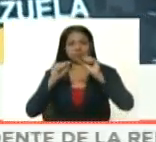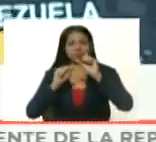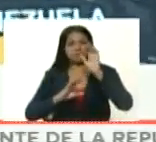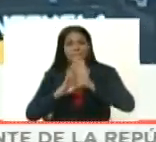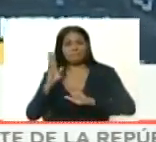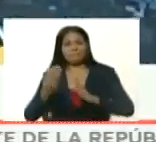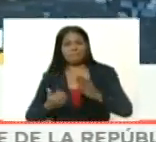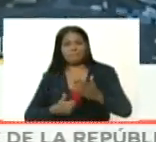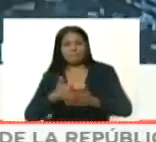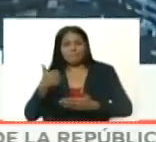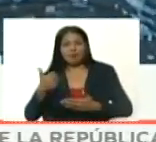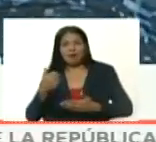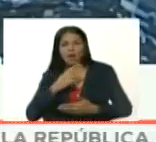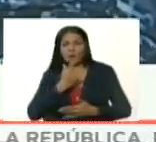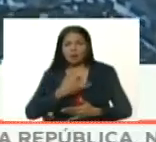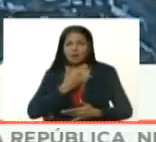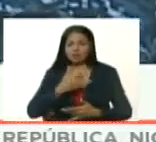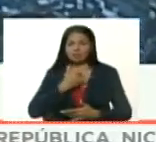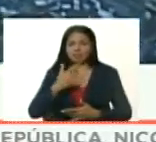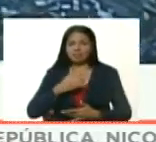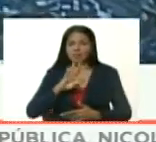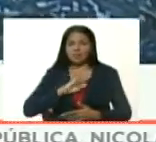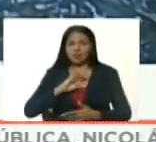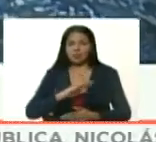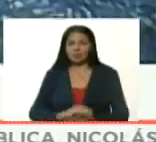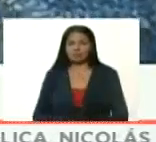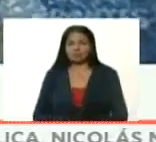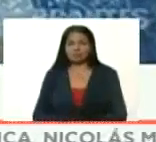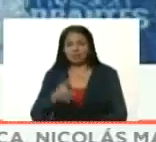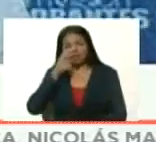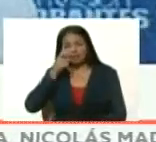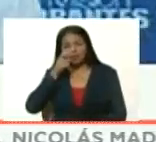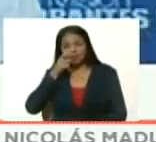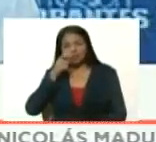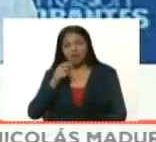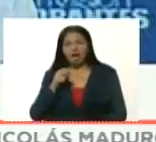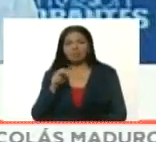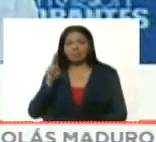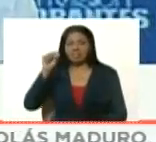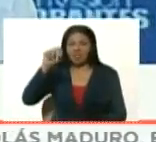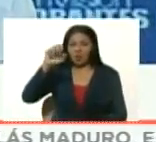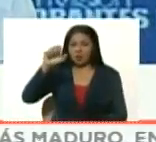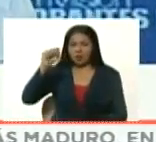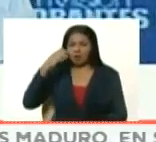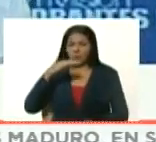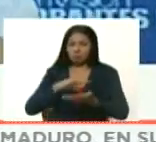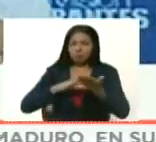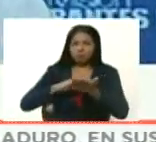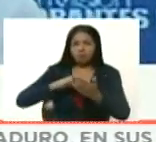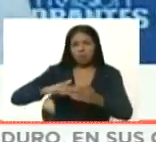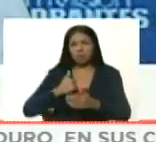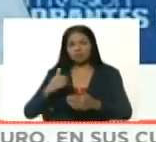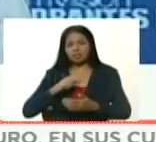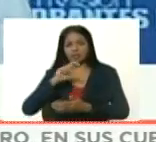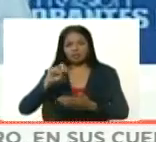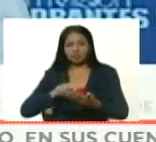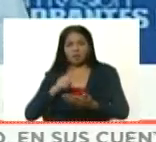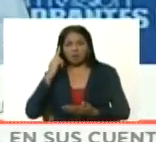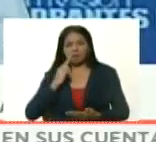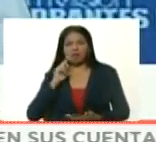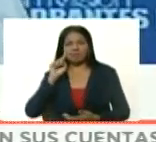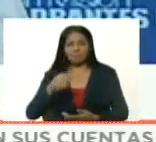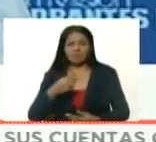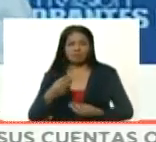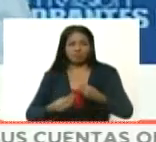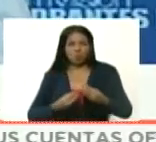se consolida la Universidad Nacional Experimental de la Seguridad, la UNES, cómo se consolida la Policía Nacional Bolivariana, cómo